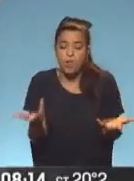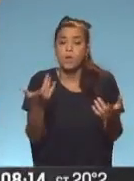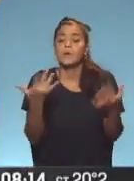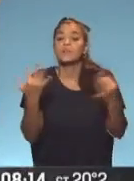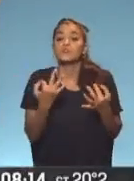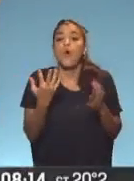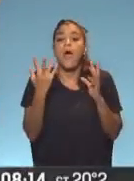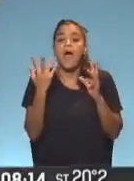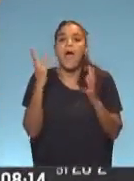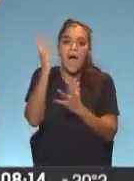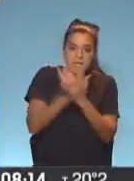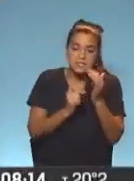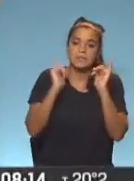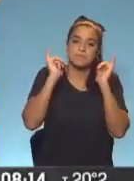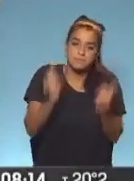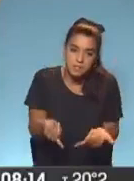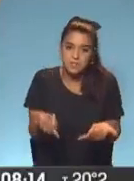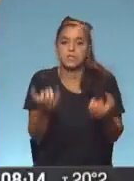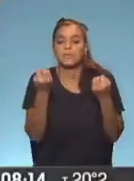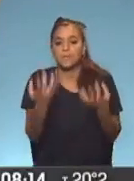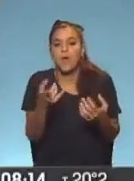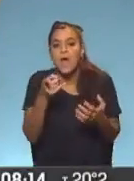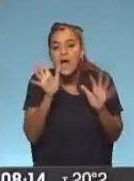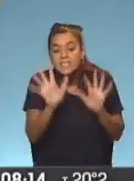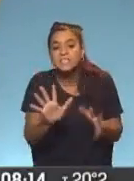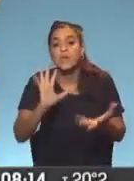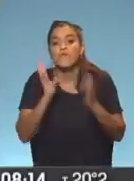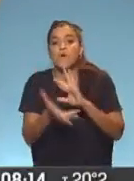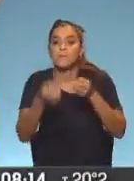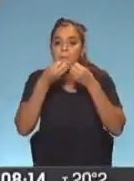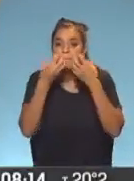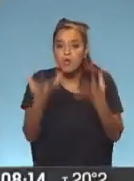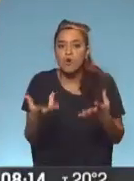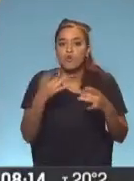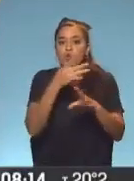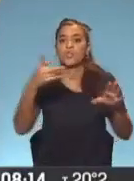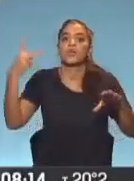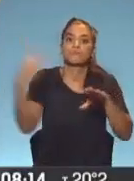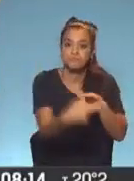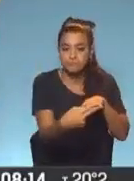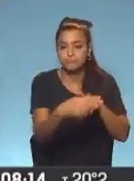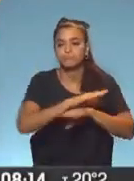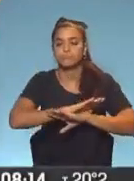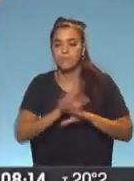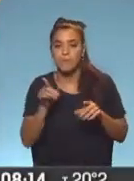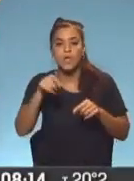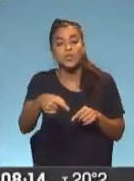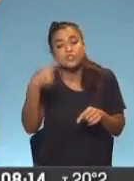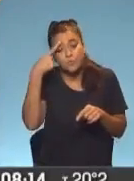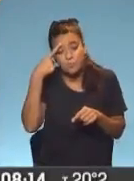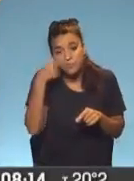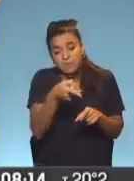una normativa porque se supone que de ese modo se corta el contagio y otra cosa es creer que esto nos